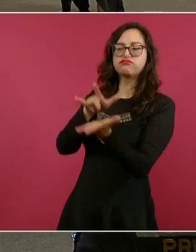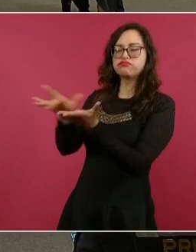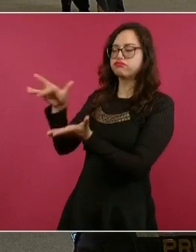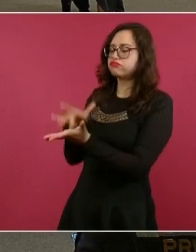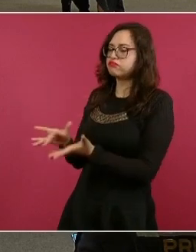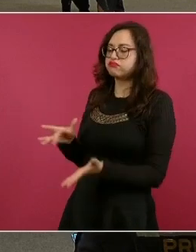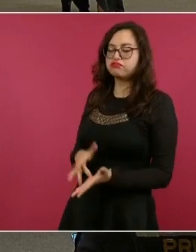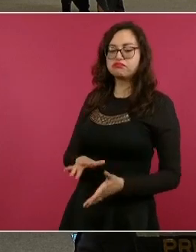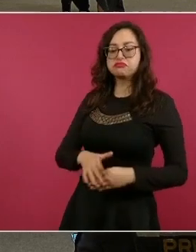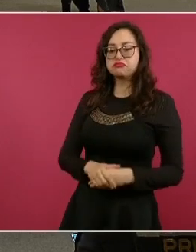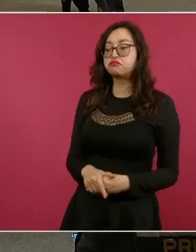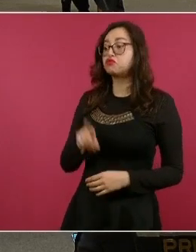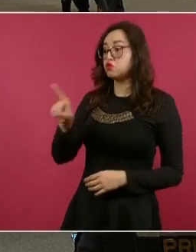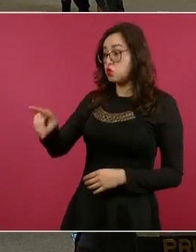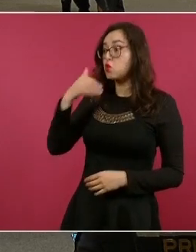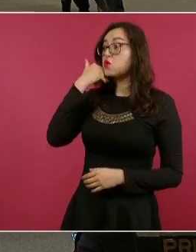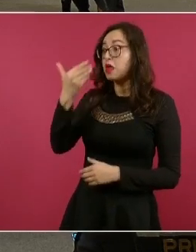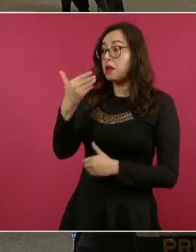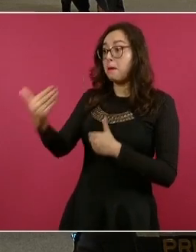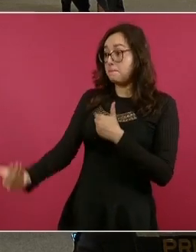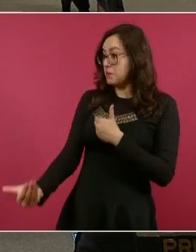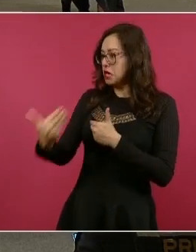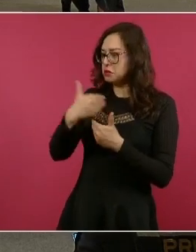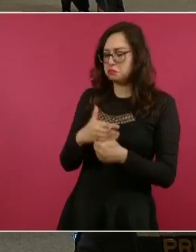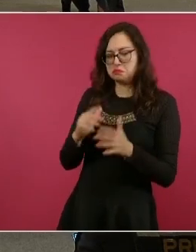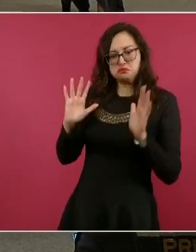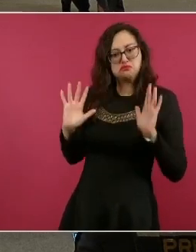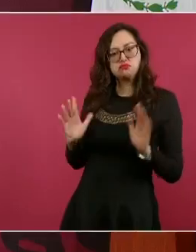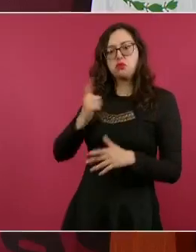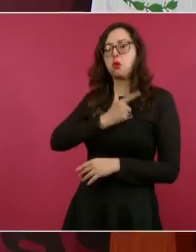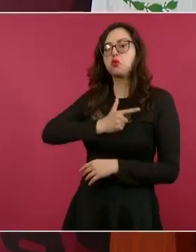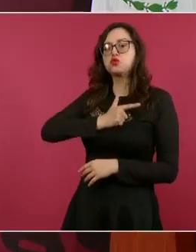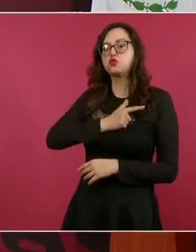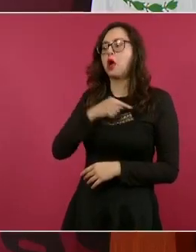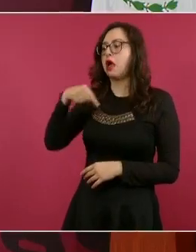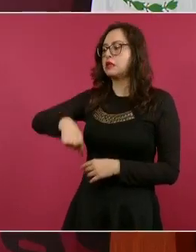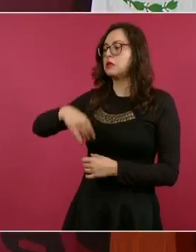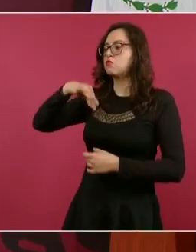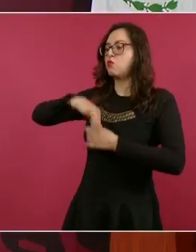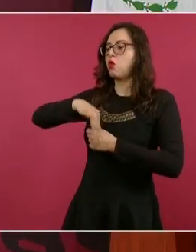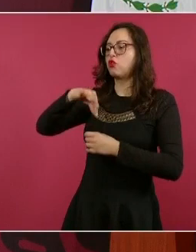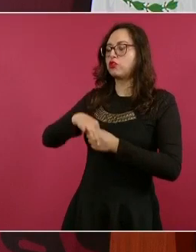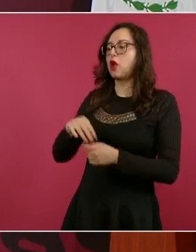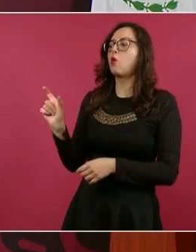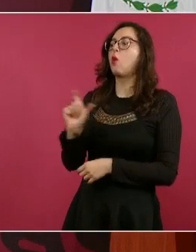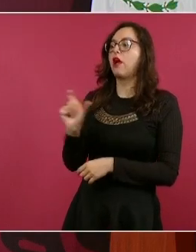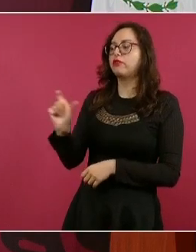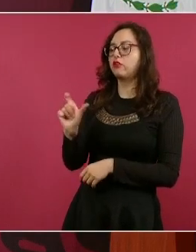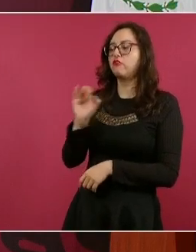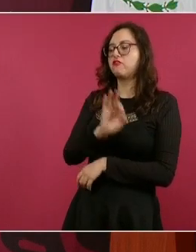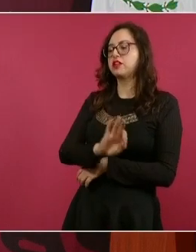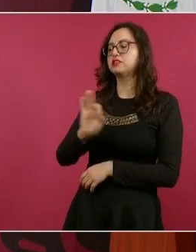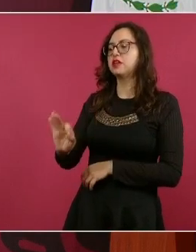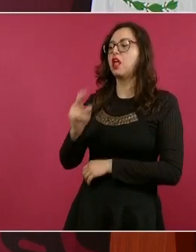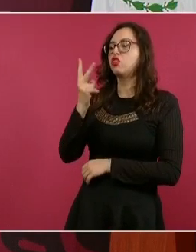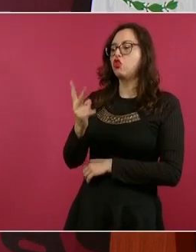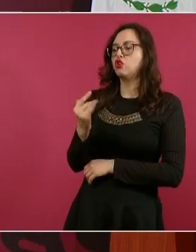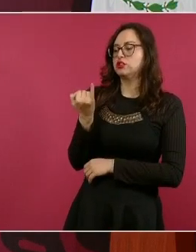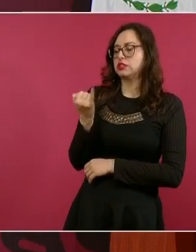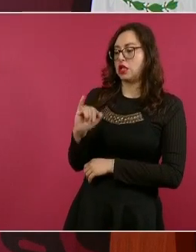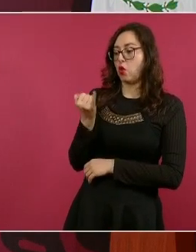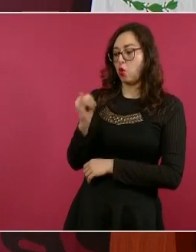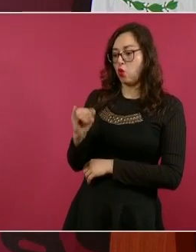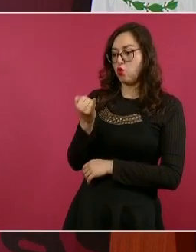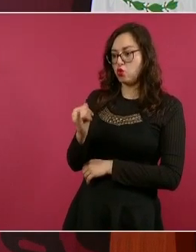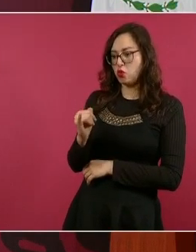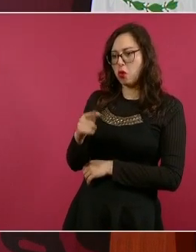lo consideres, la elección en México es el día 2 de junio.